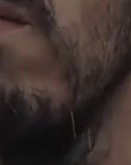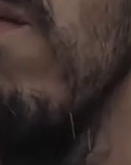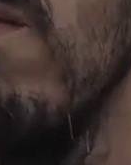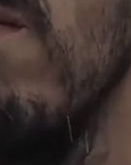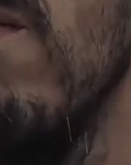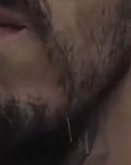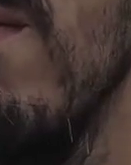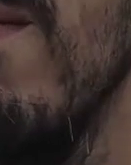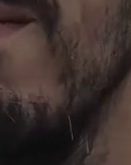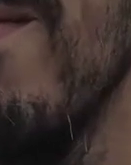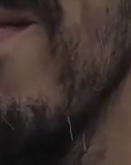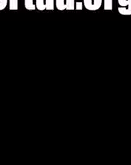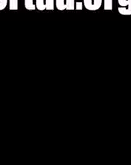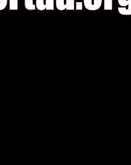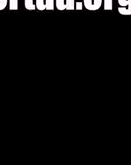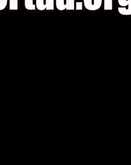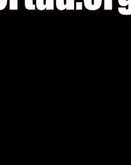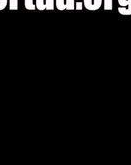fin.